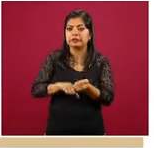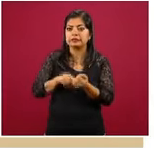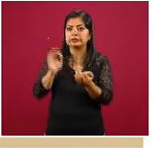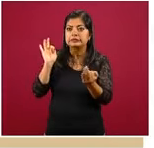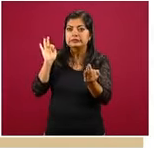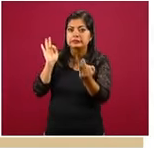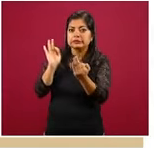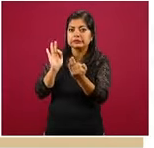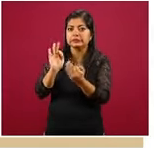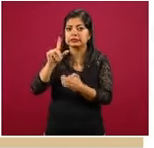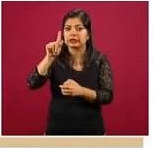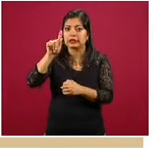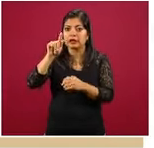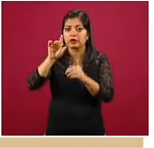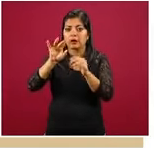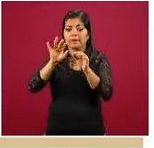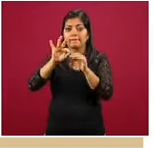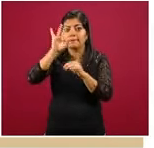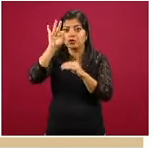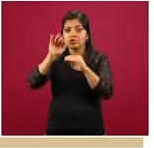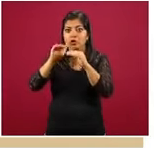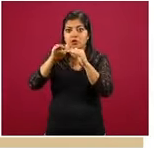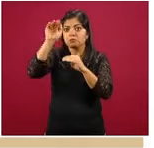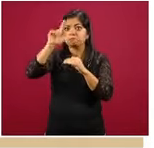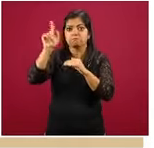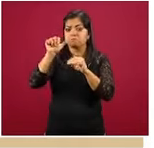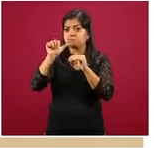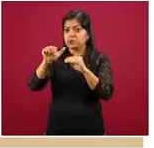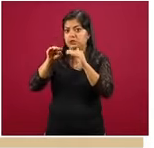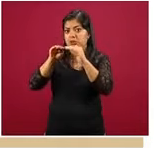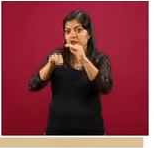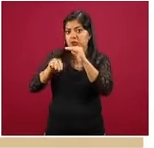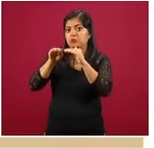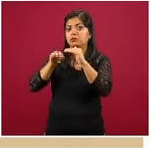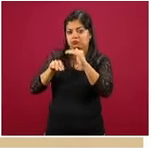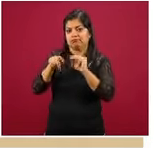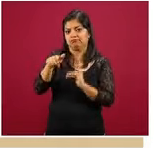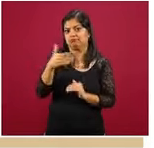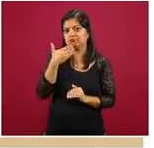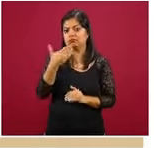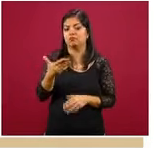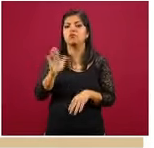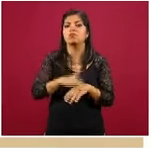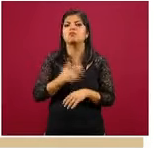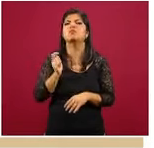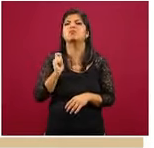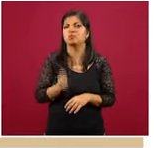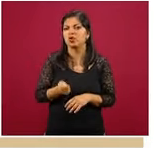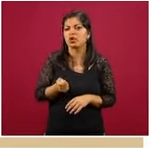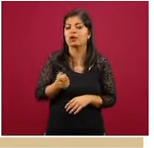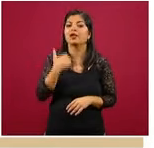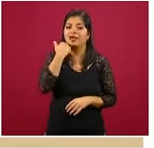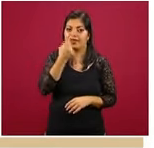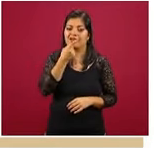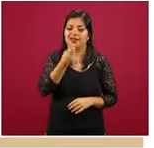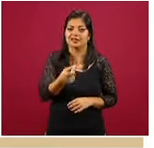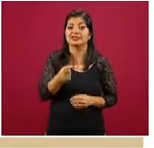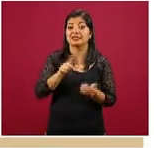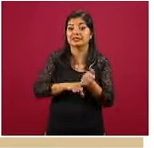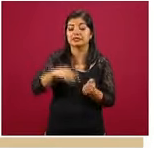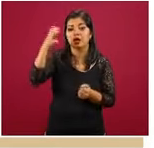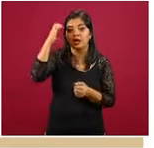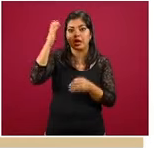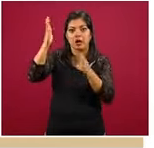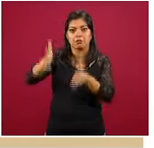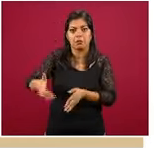acercándose al 70% de ocupación. Y esto es bueno porque entonces quiere decir que las camas que en su